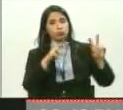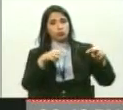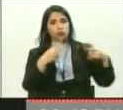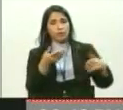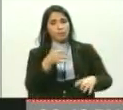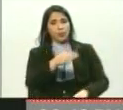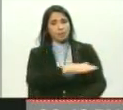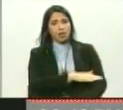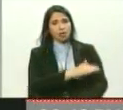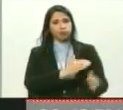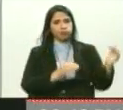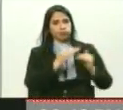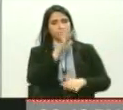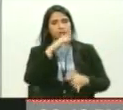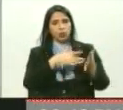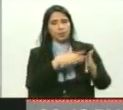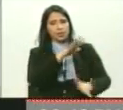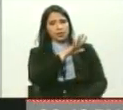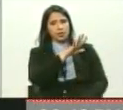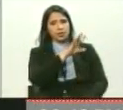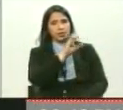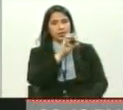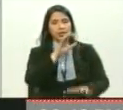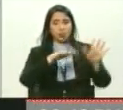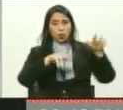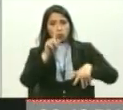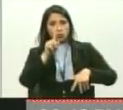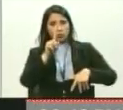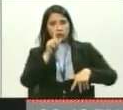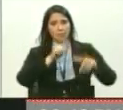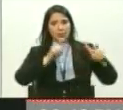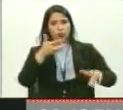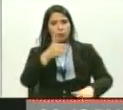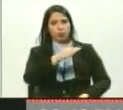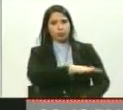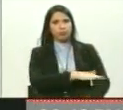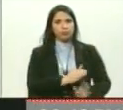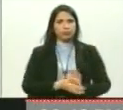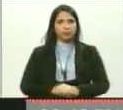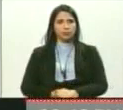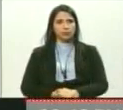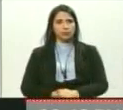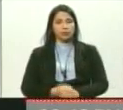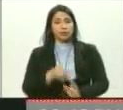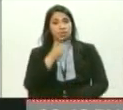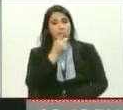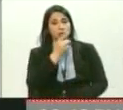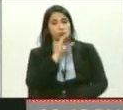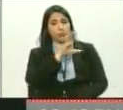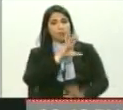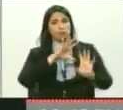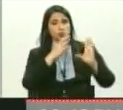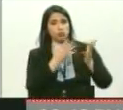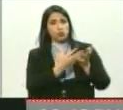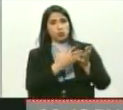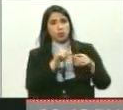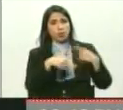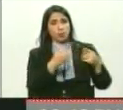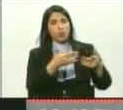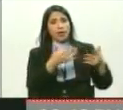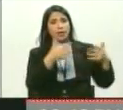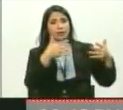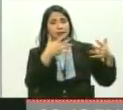y llegaron a 5.511. Aguara. Es el segundo país del mundo, presidente, después de Estados